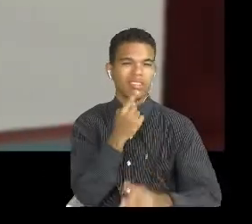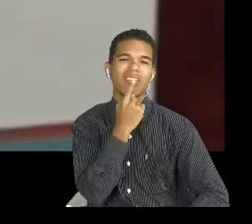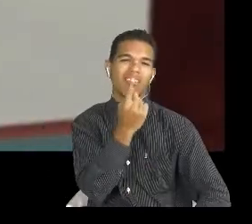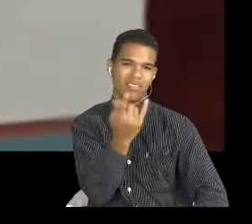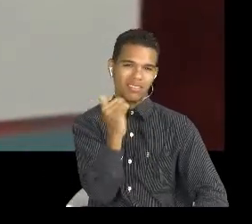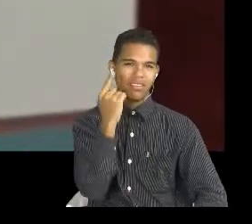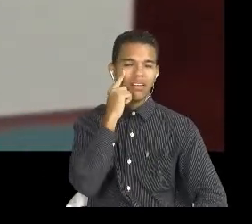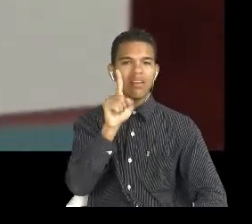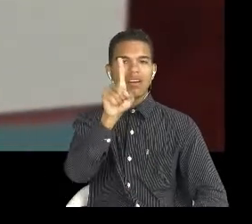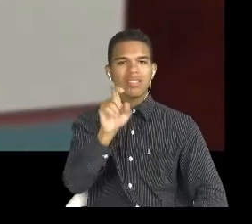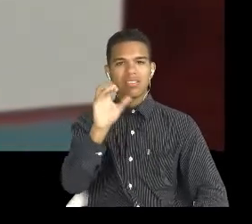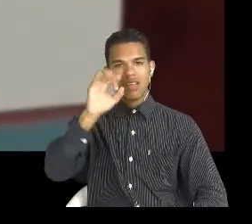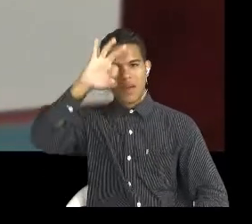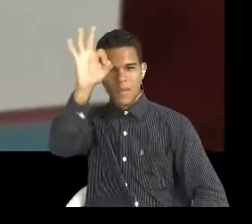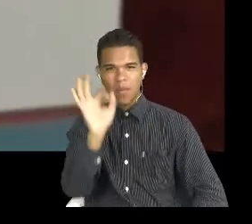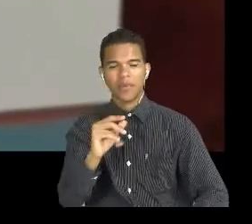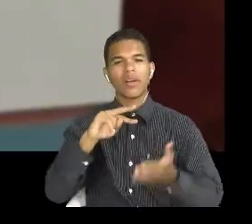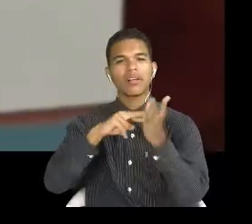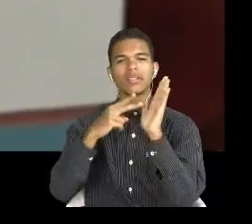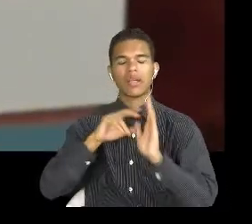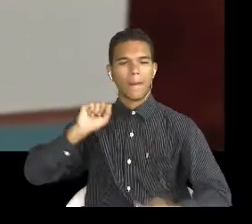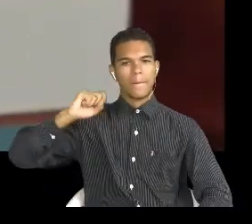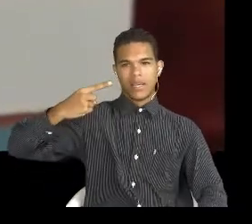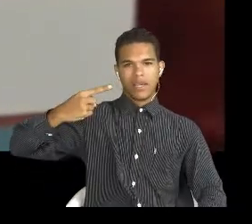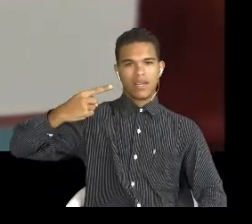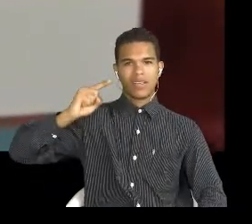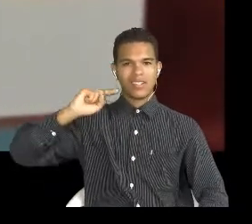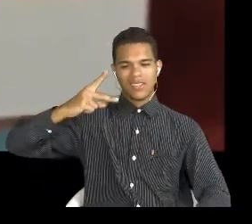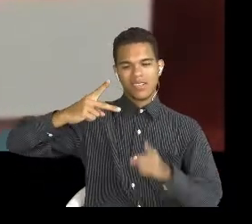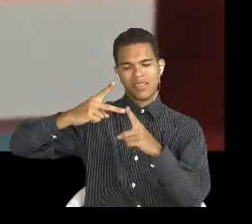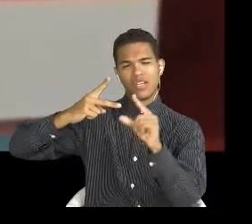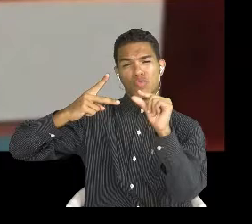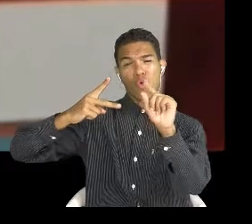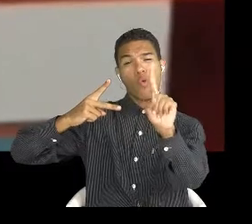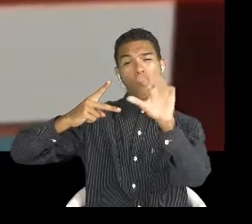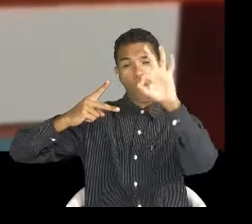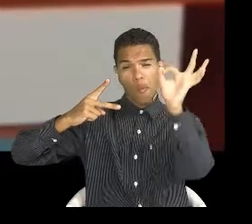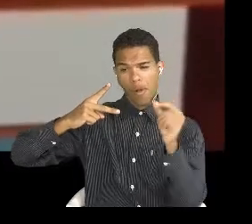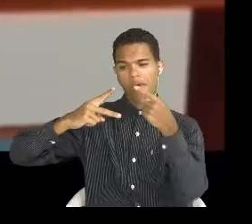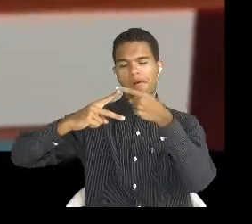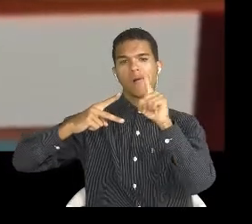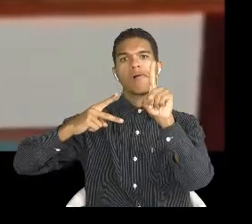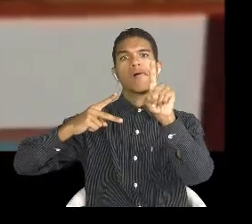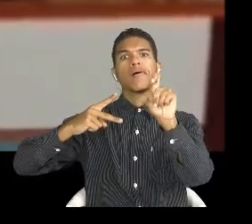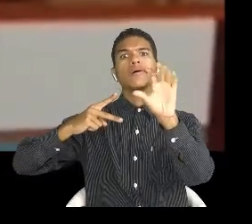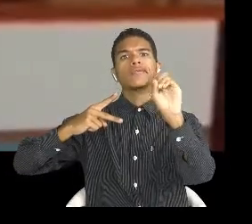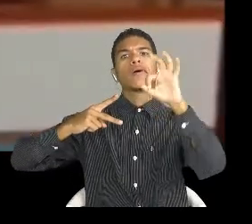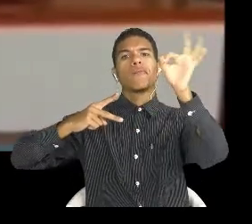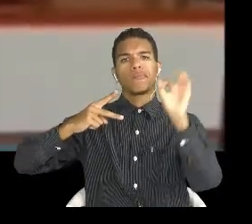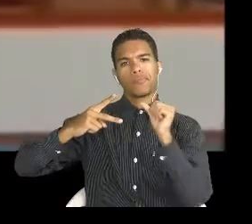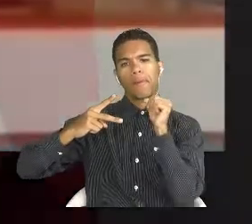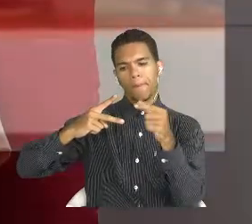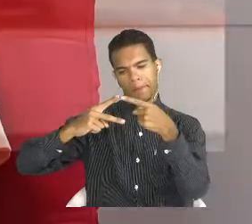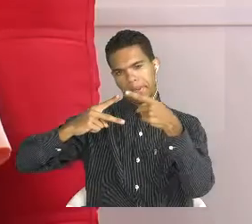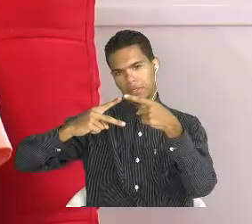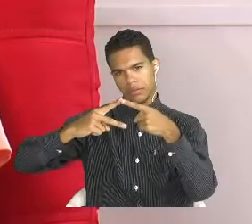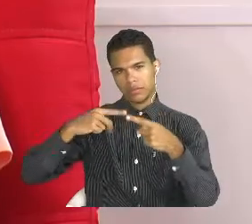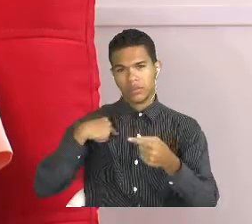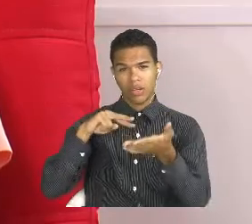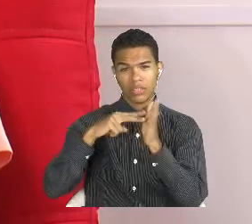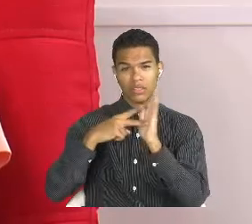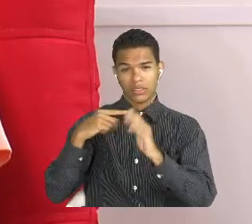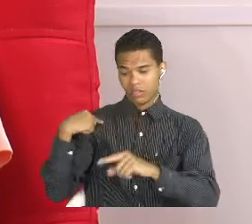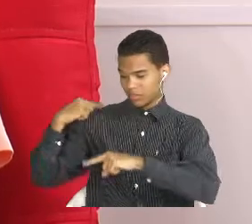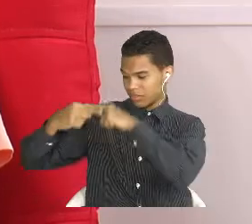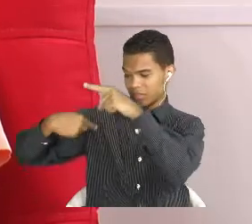es primario, que es de origen desconocido, ligado a la herencia, y la herencia no la podemos prevenir. Entonces, por consiguiente, hay